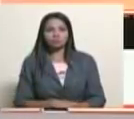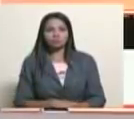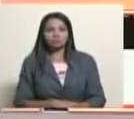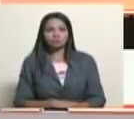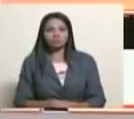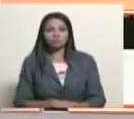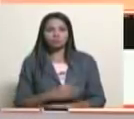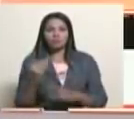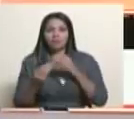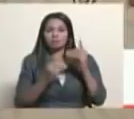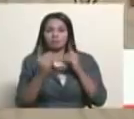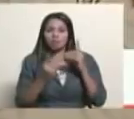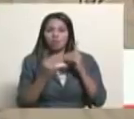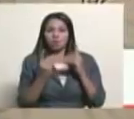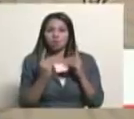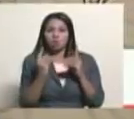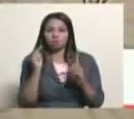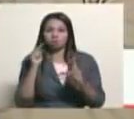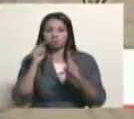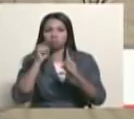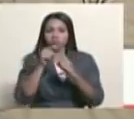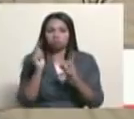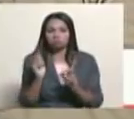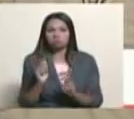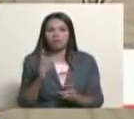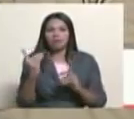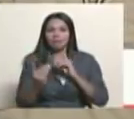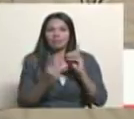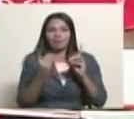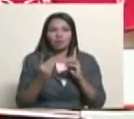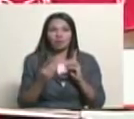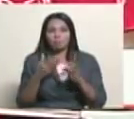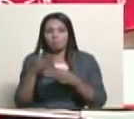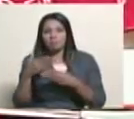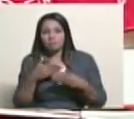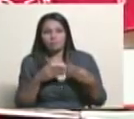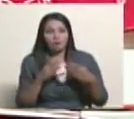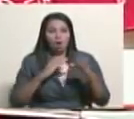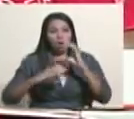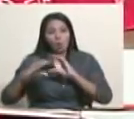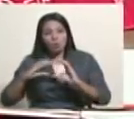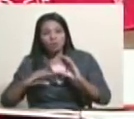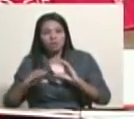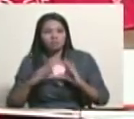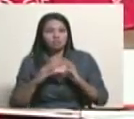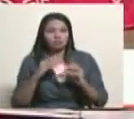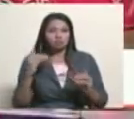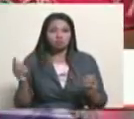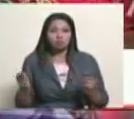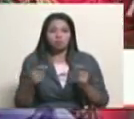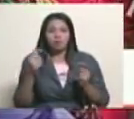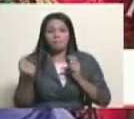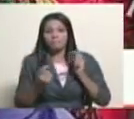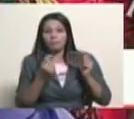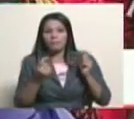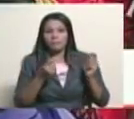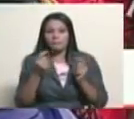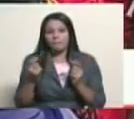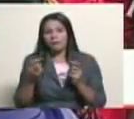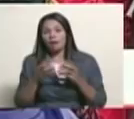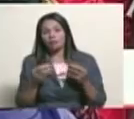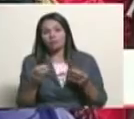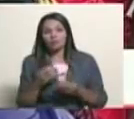el diálogo es la clave. Dialogar, conversar, comunicarnos, debatir. Y de